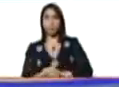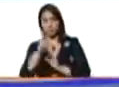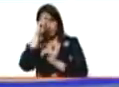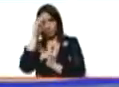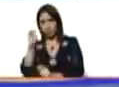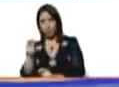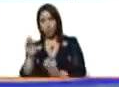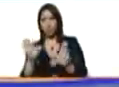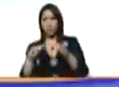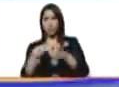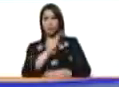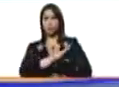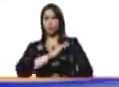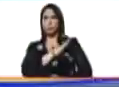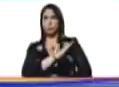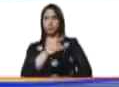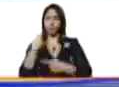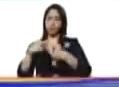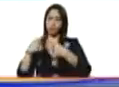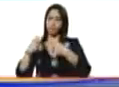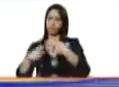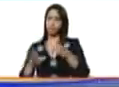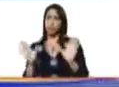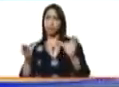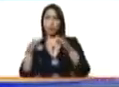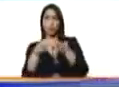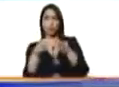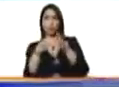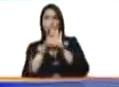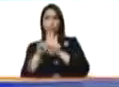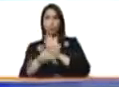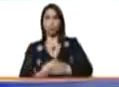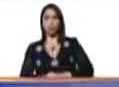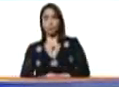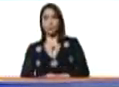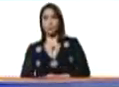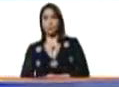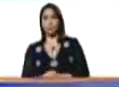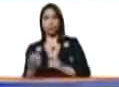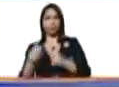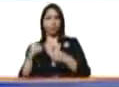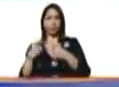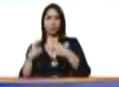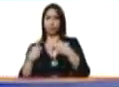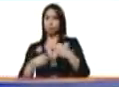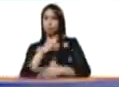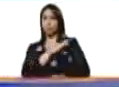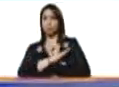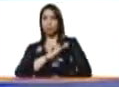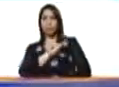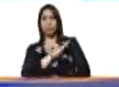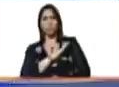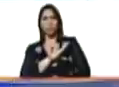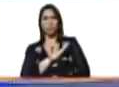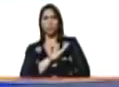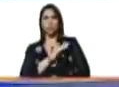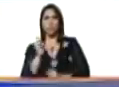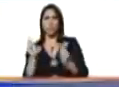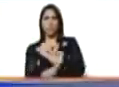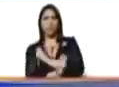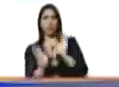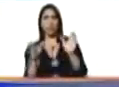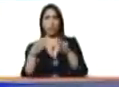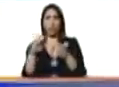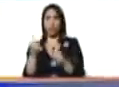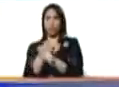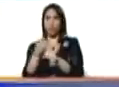mixta, donde un grupo de constituyentes de varias comisiones se convirtieron en un equipo de trabajo